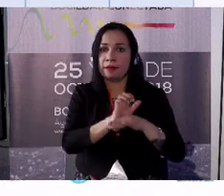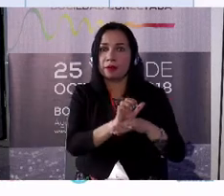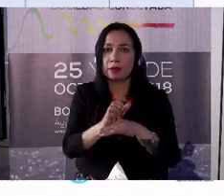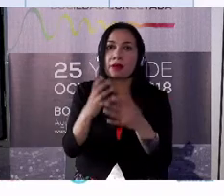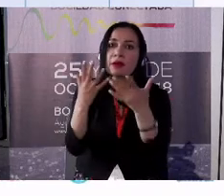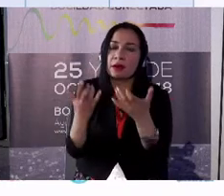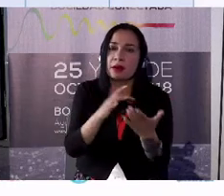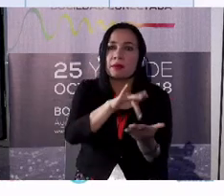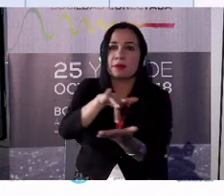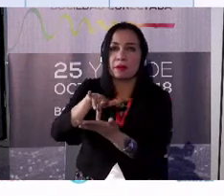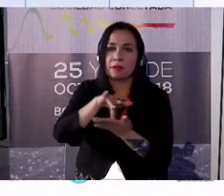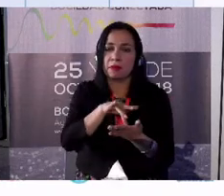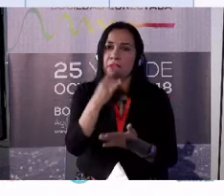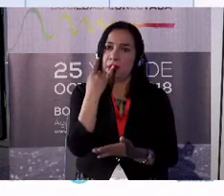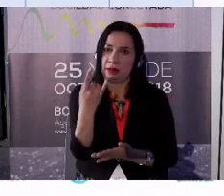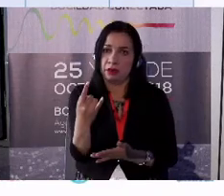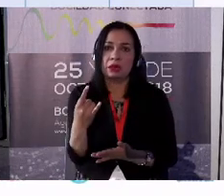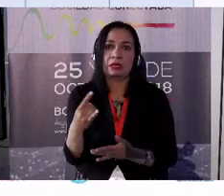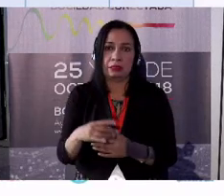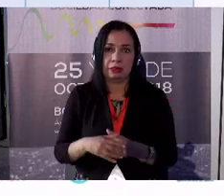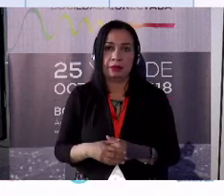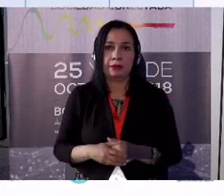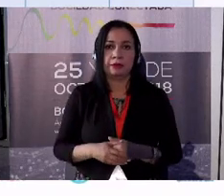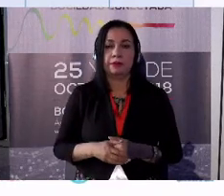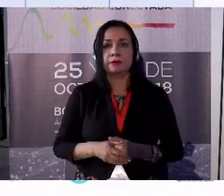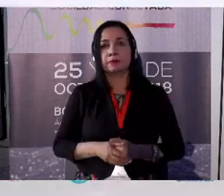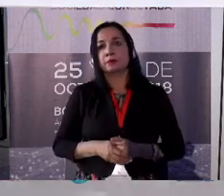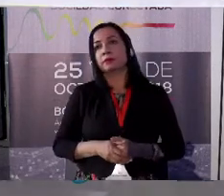de participantes. Muy bien.